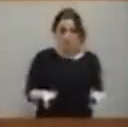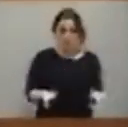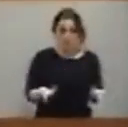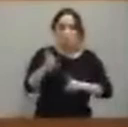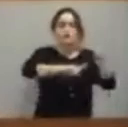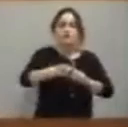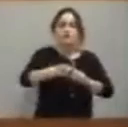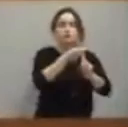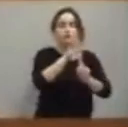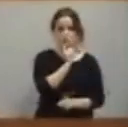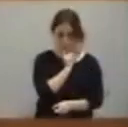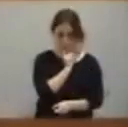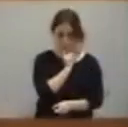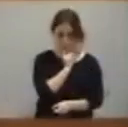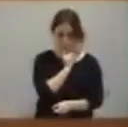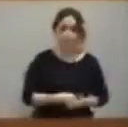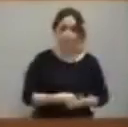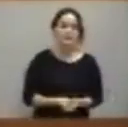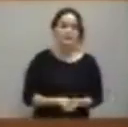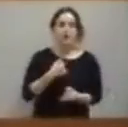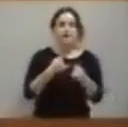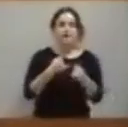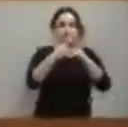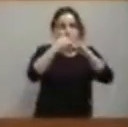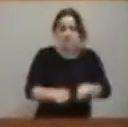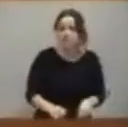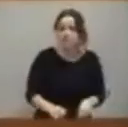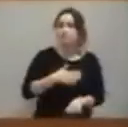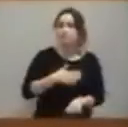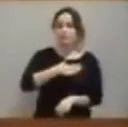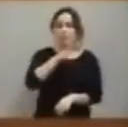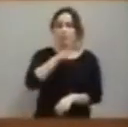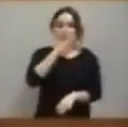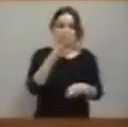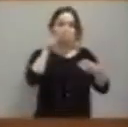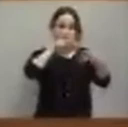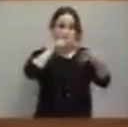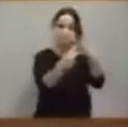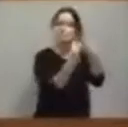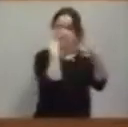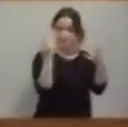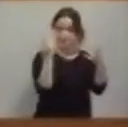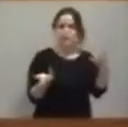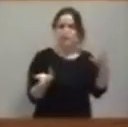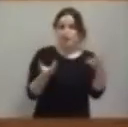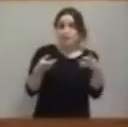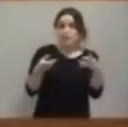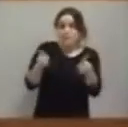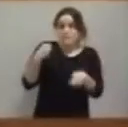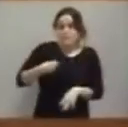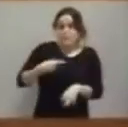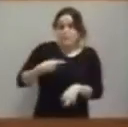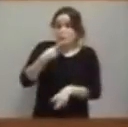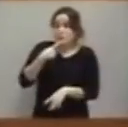este problema. Celebro los cantos a la transparencia que ha efectuado el portavoz